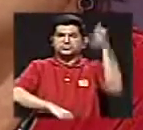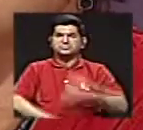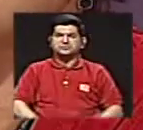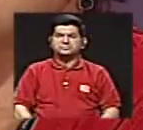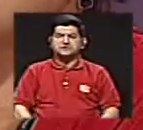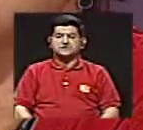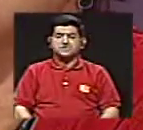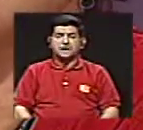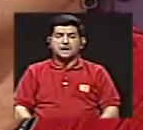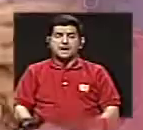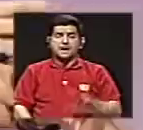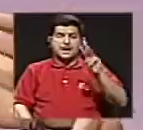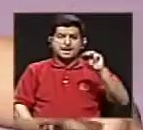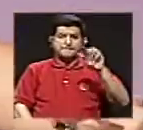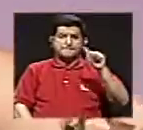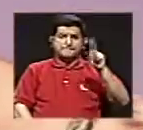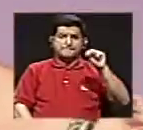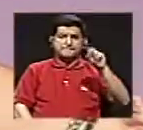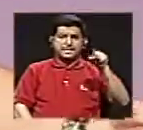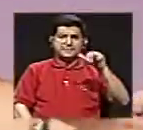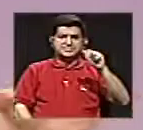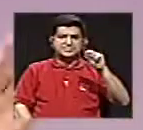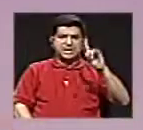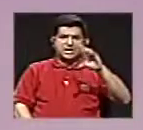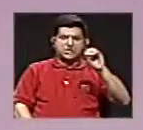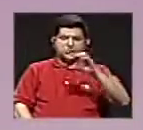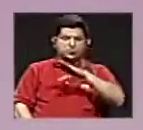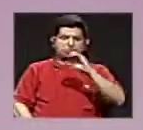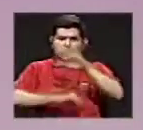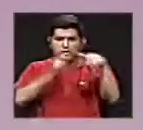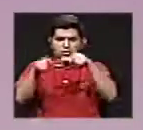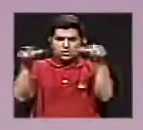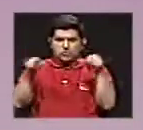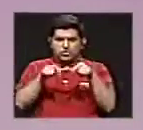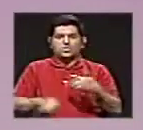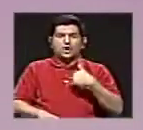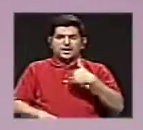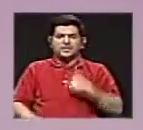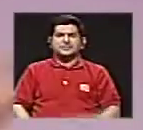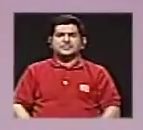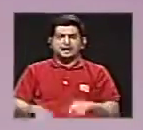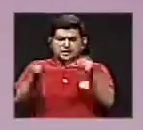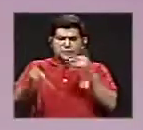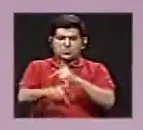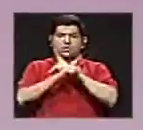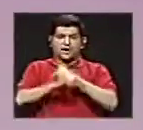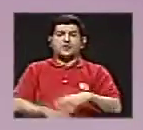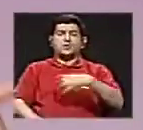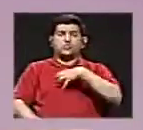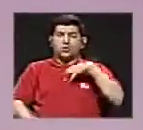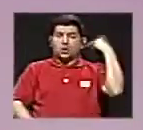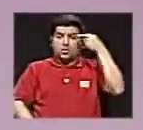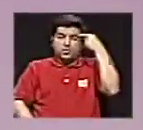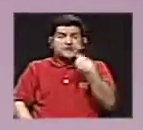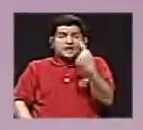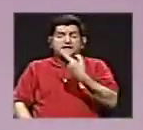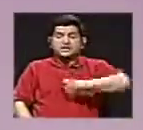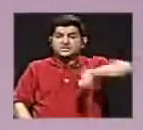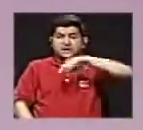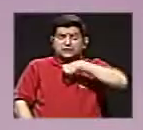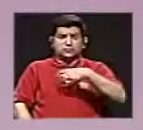tanto Manzanillo como toda la zona del refugio hemos pasado a ser patrimonio natural del Estado. Y al decirnos que